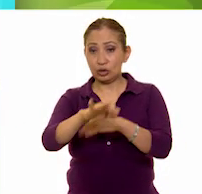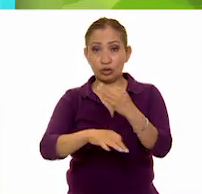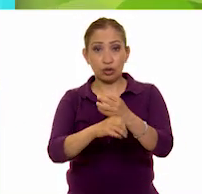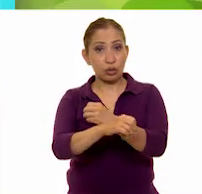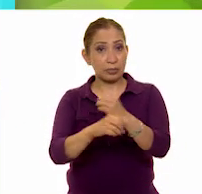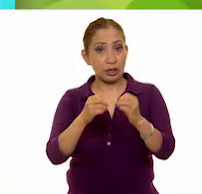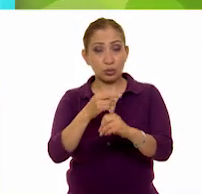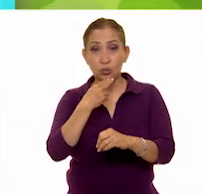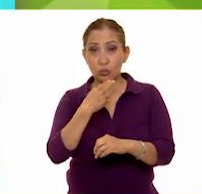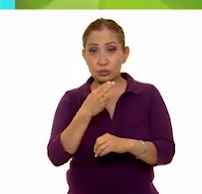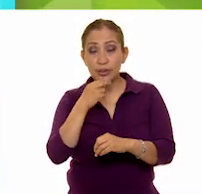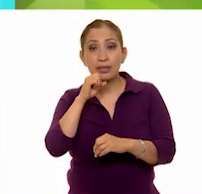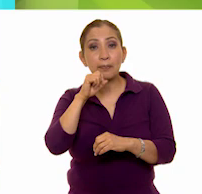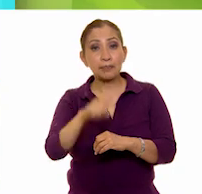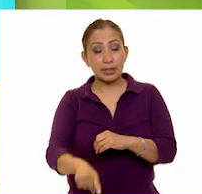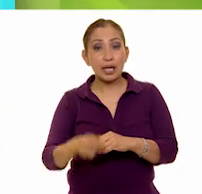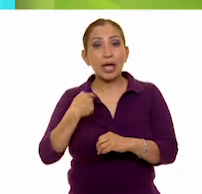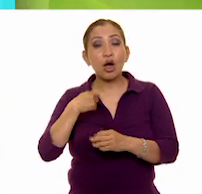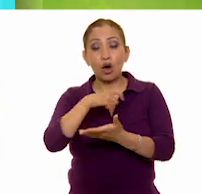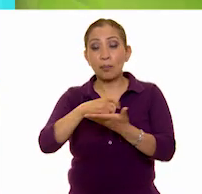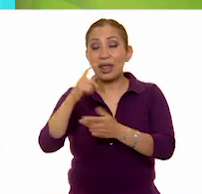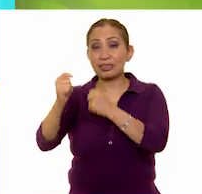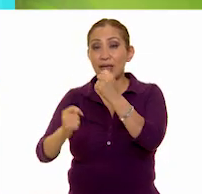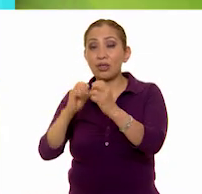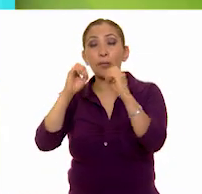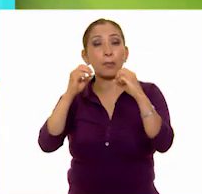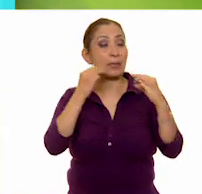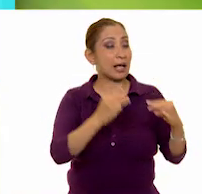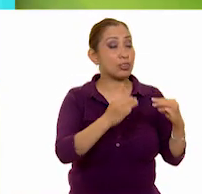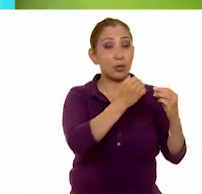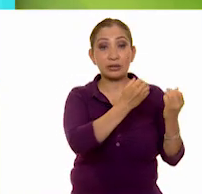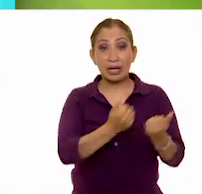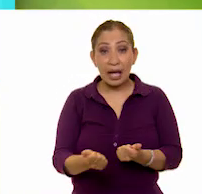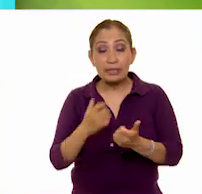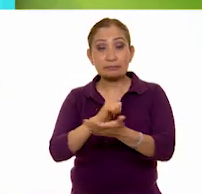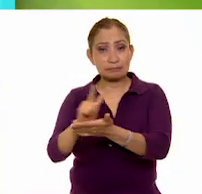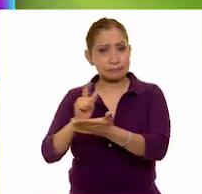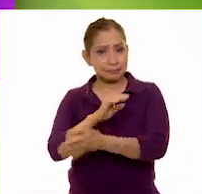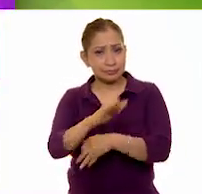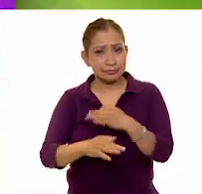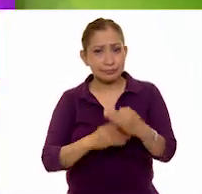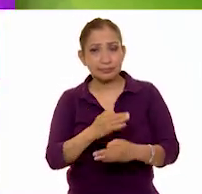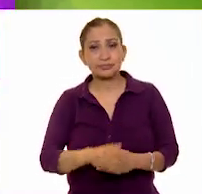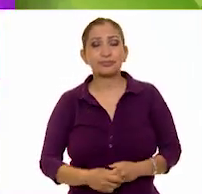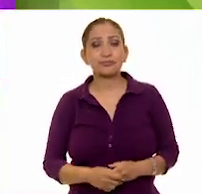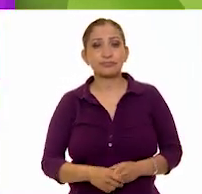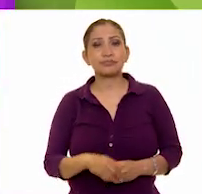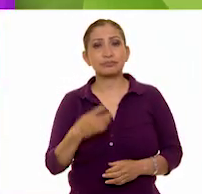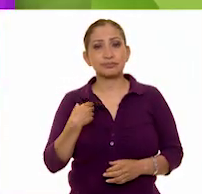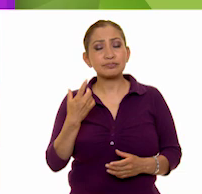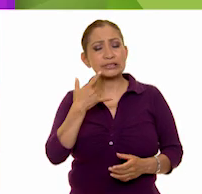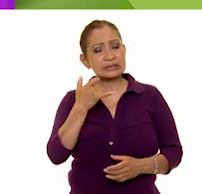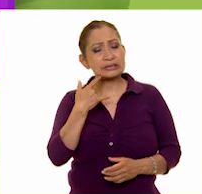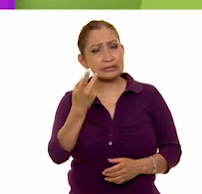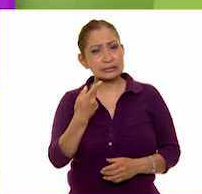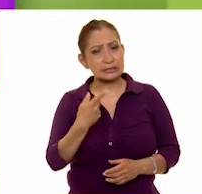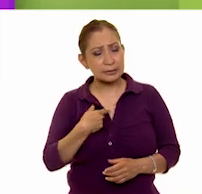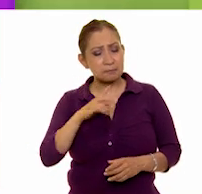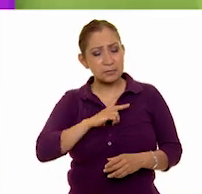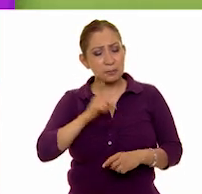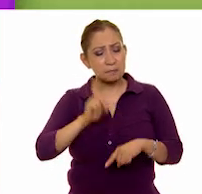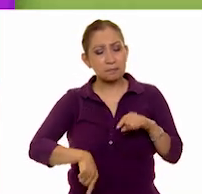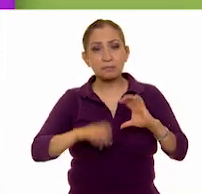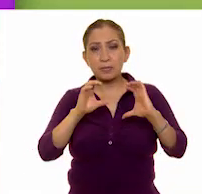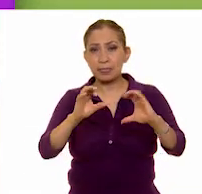más utilizas. También las cosas que compres en la tienda o en el supermercado. Sigamos luchando juntos contra este